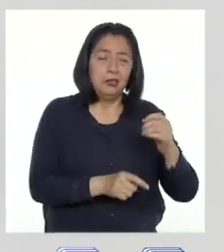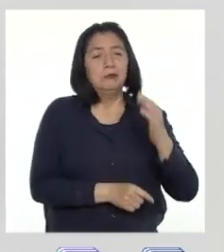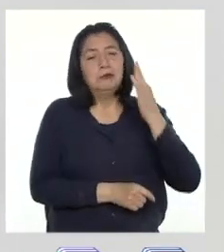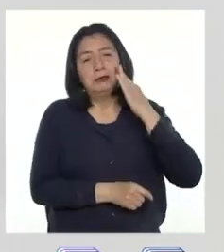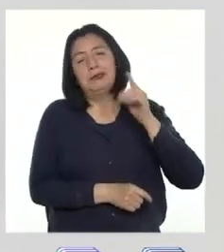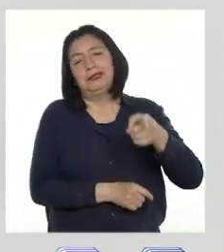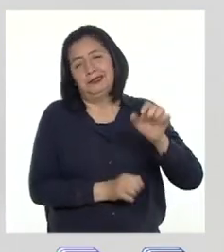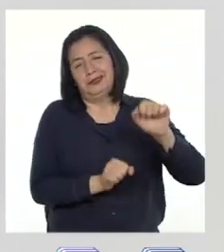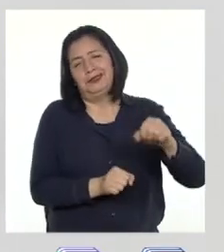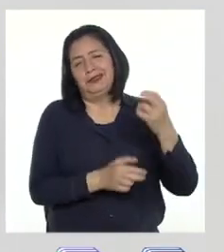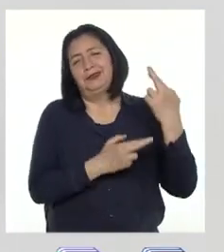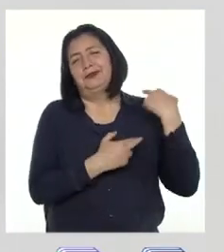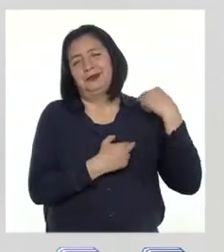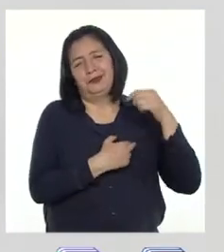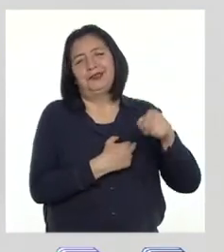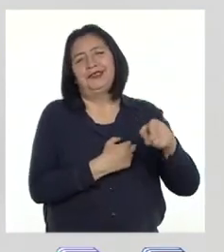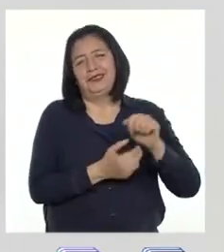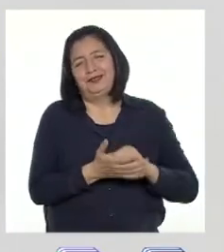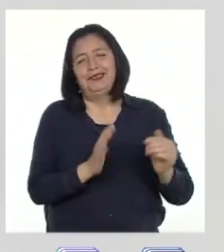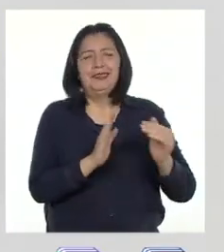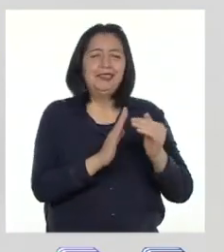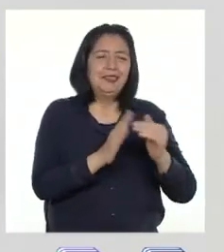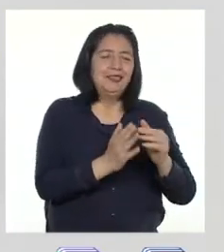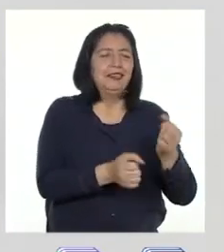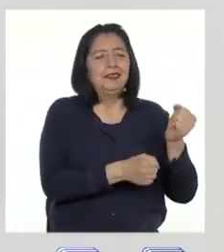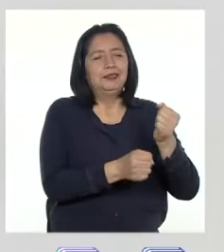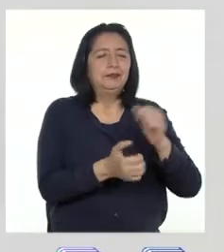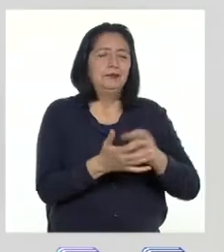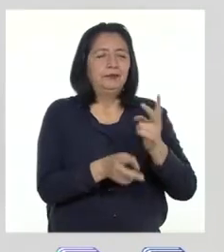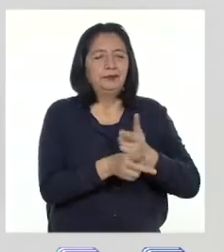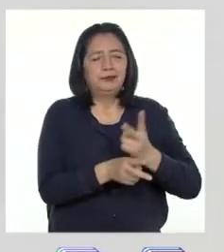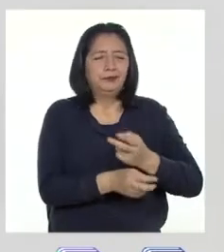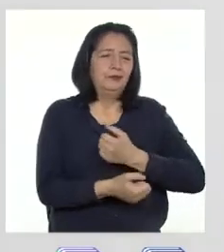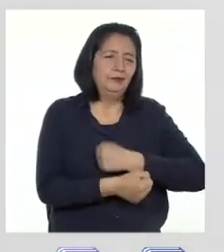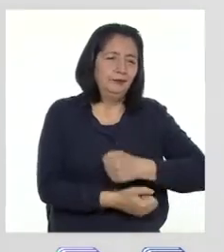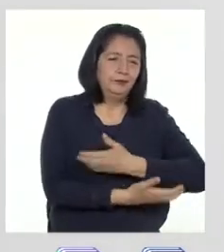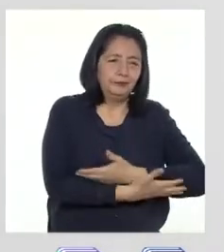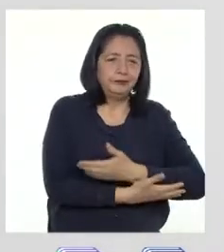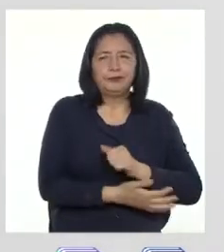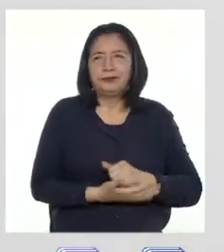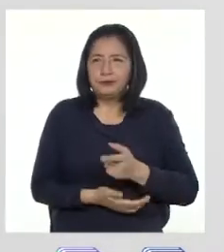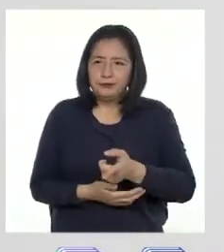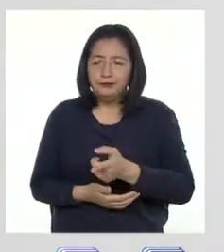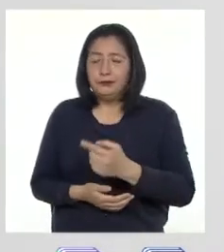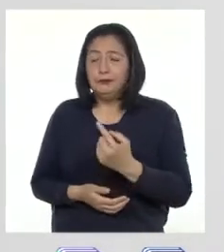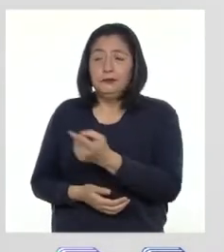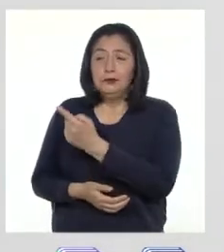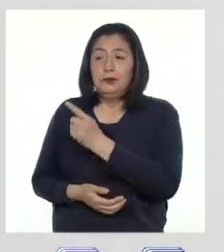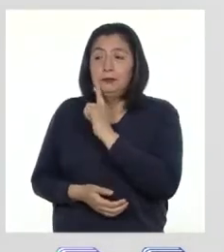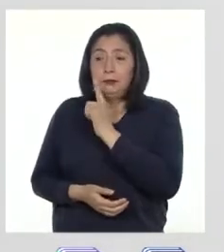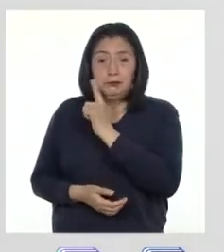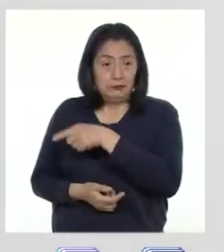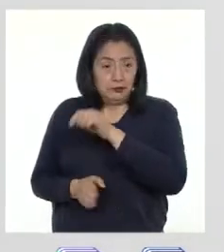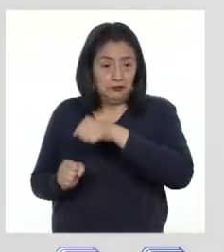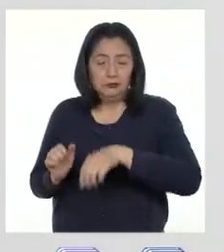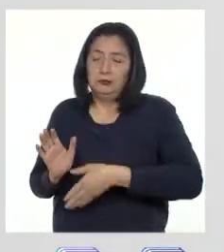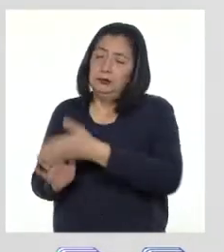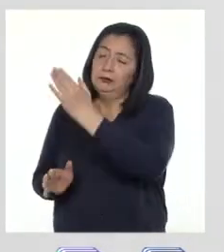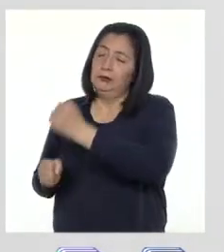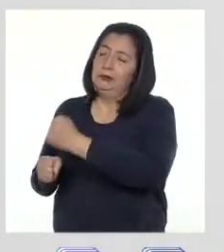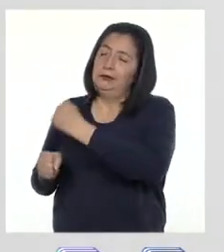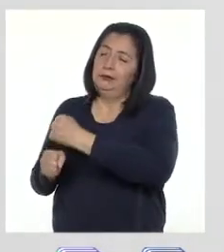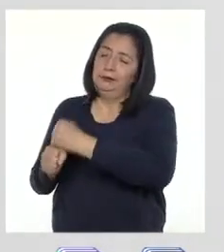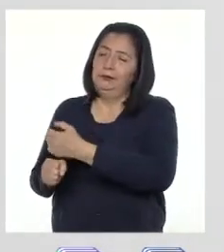madres eran las que debían ocuparse de la casa y la crianza de los hijos, mientras que solo los padres debían trabajar